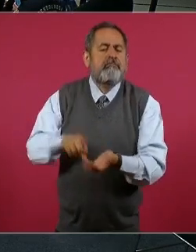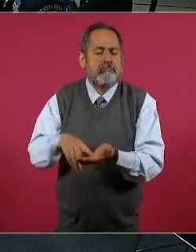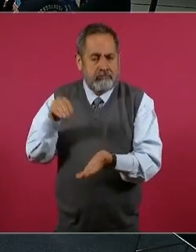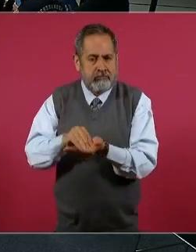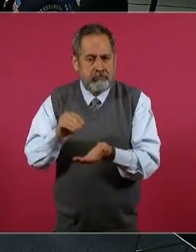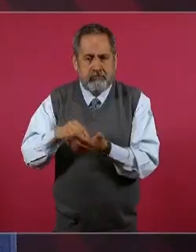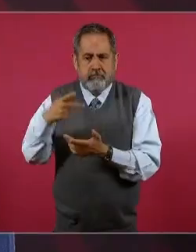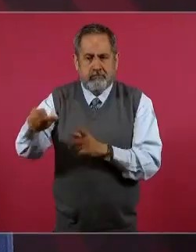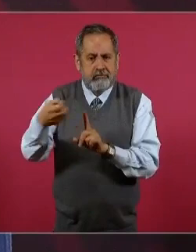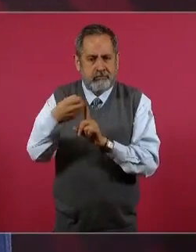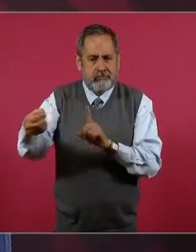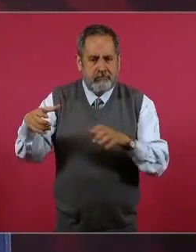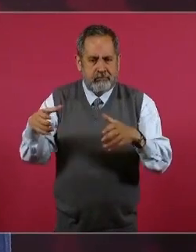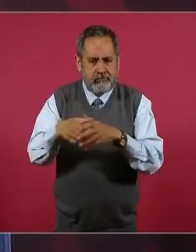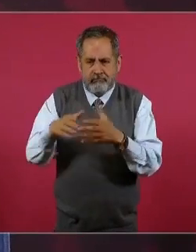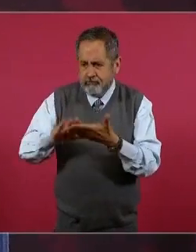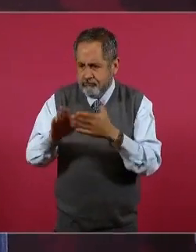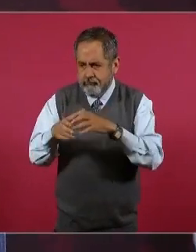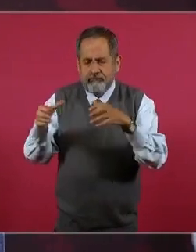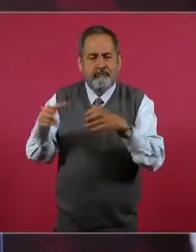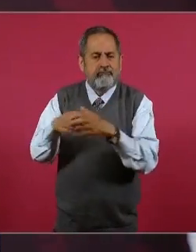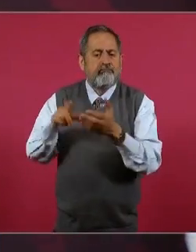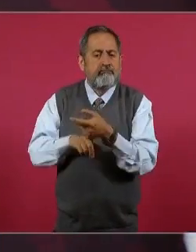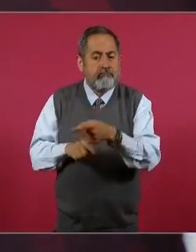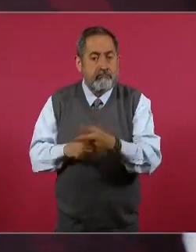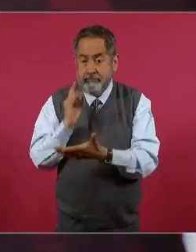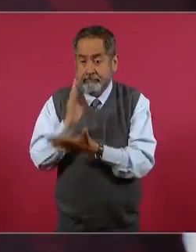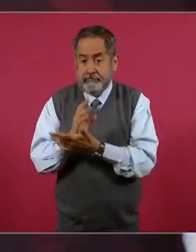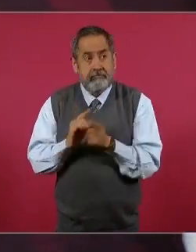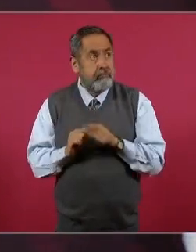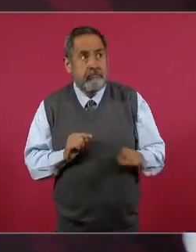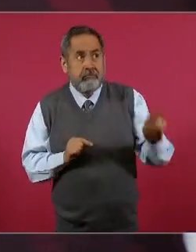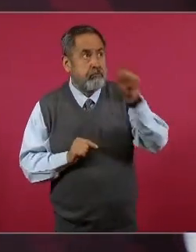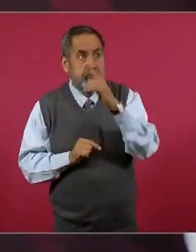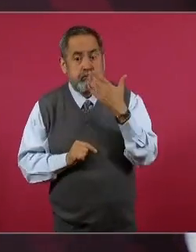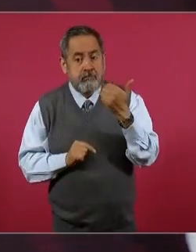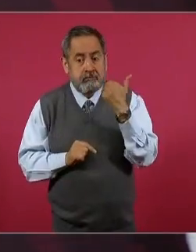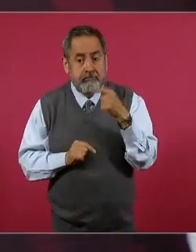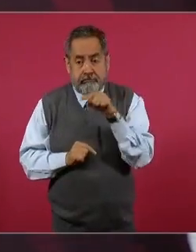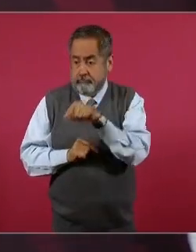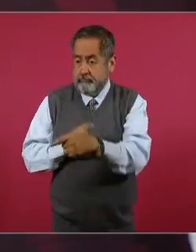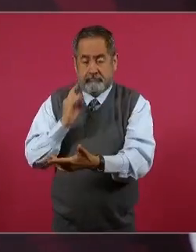esa organización social comunitaria, el único.